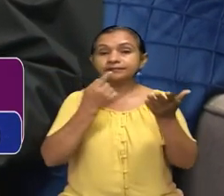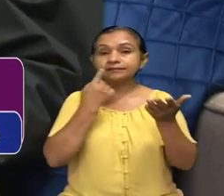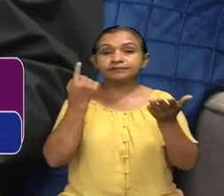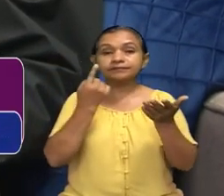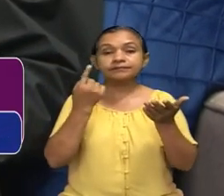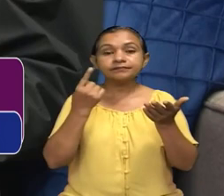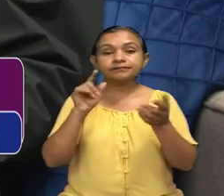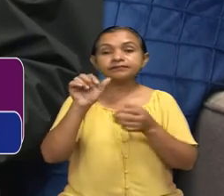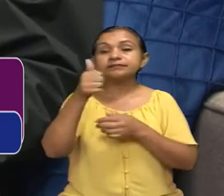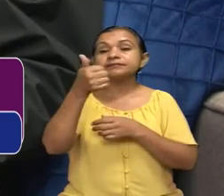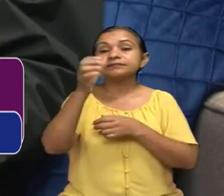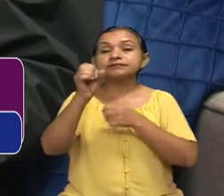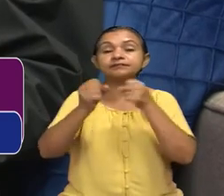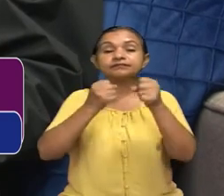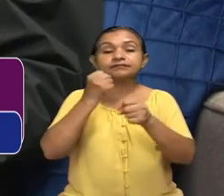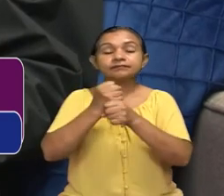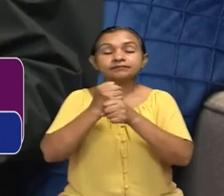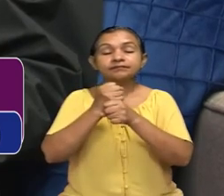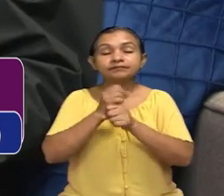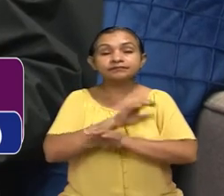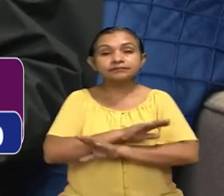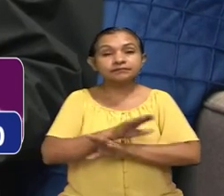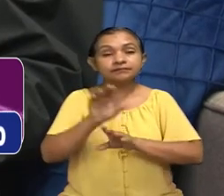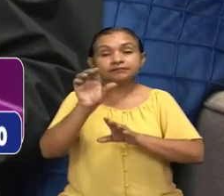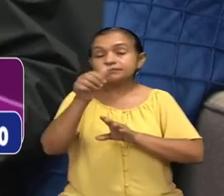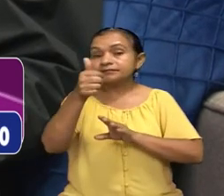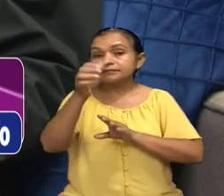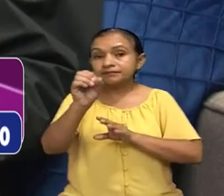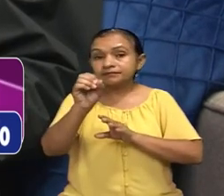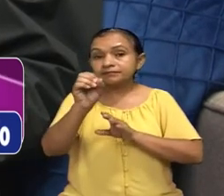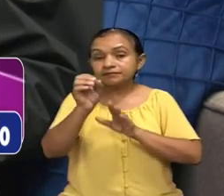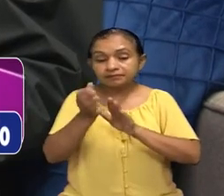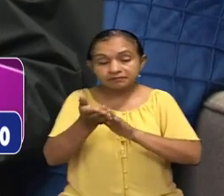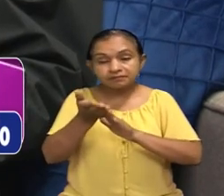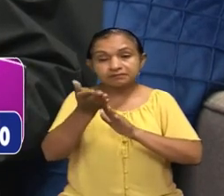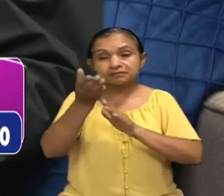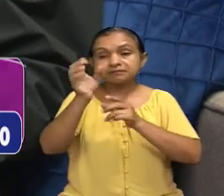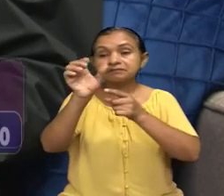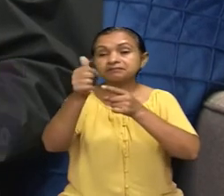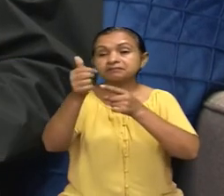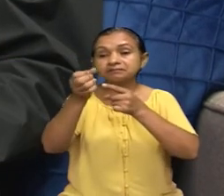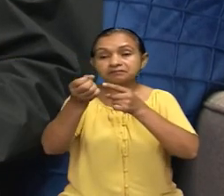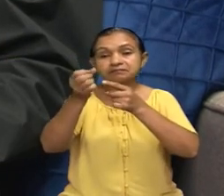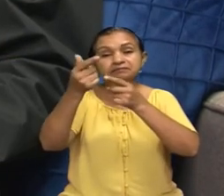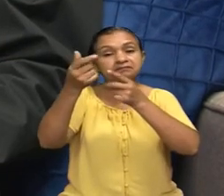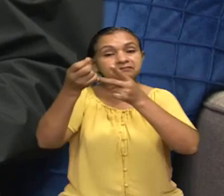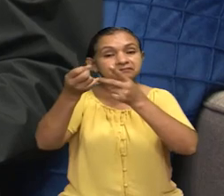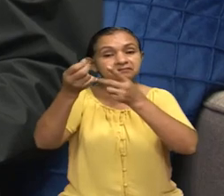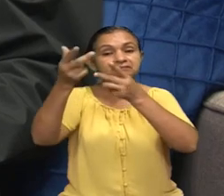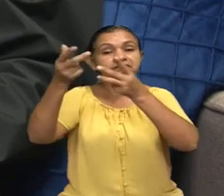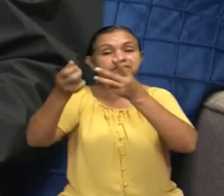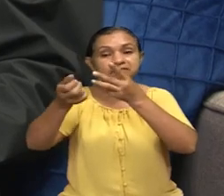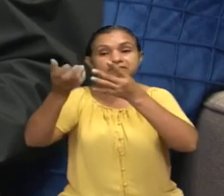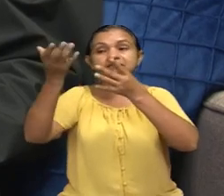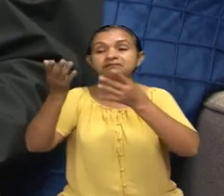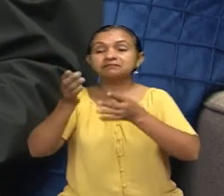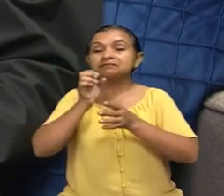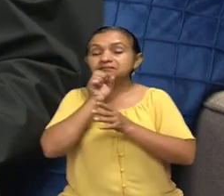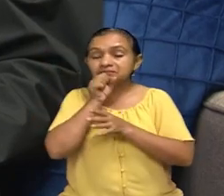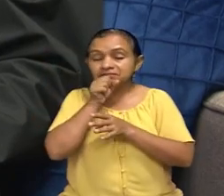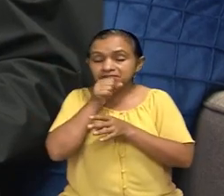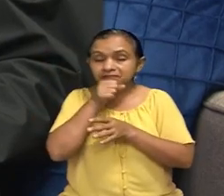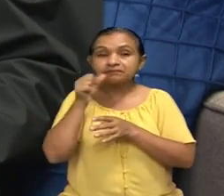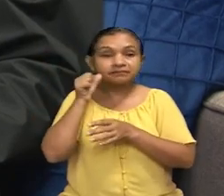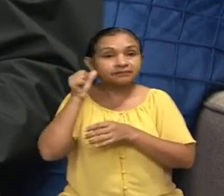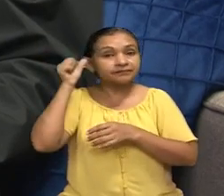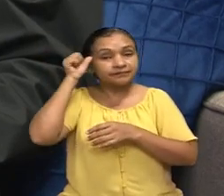cumplido 60 años. De 60 años a más son las personas adultas mayores, a